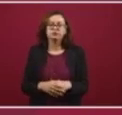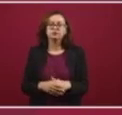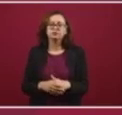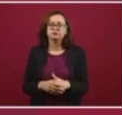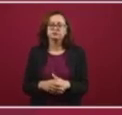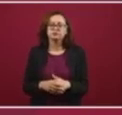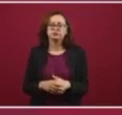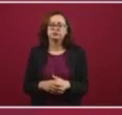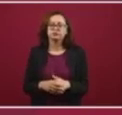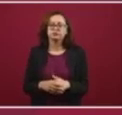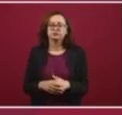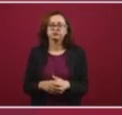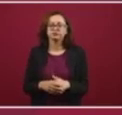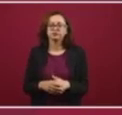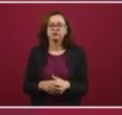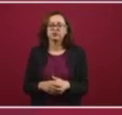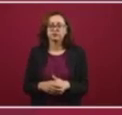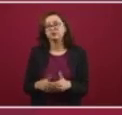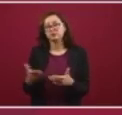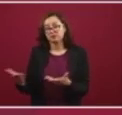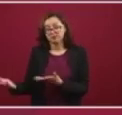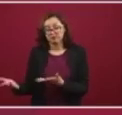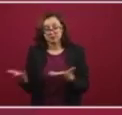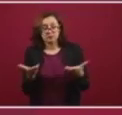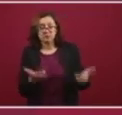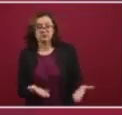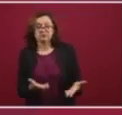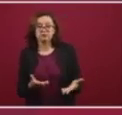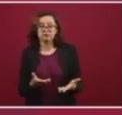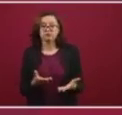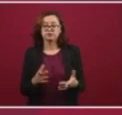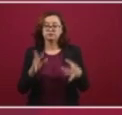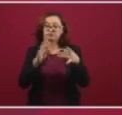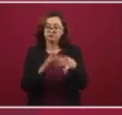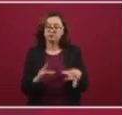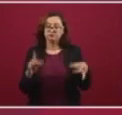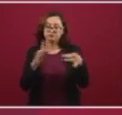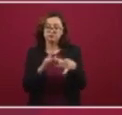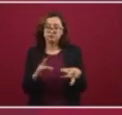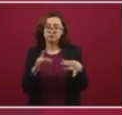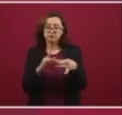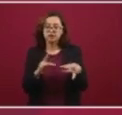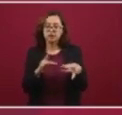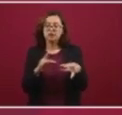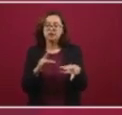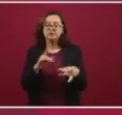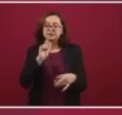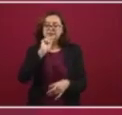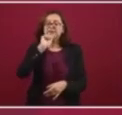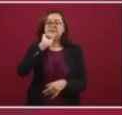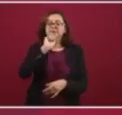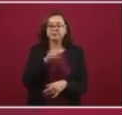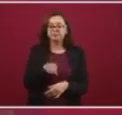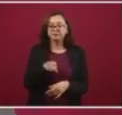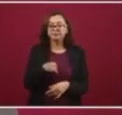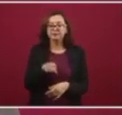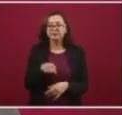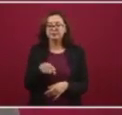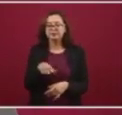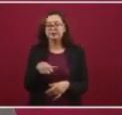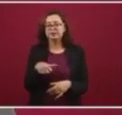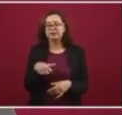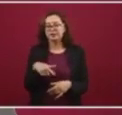conduzca este acto. También él nos va a hablar de la